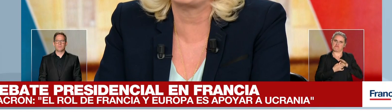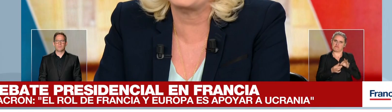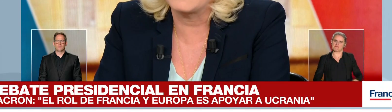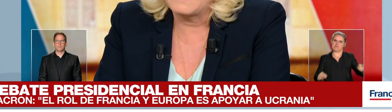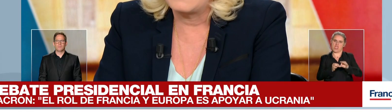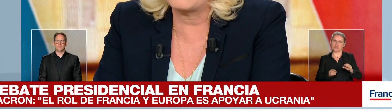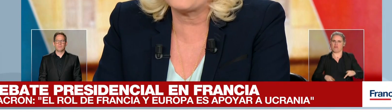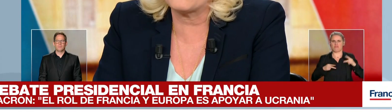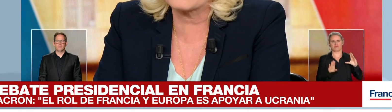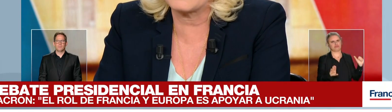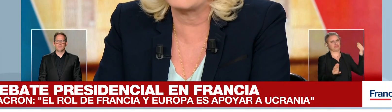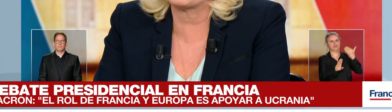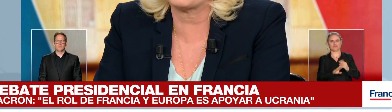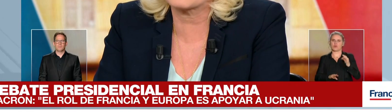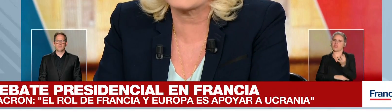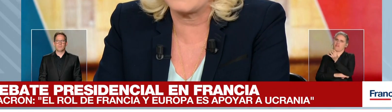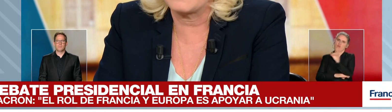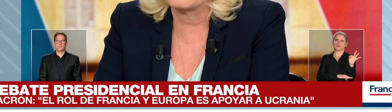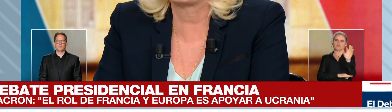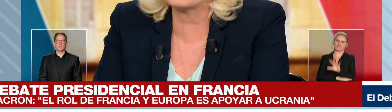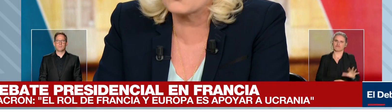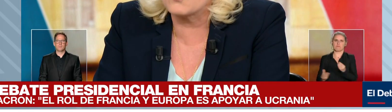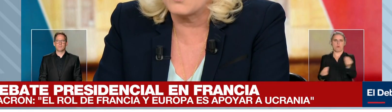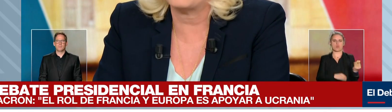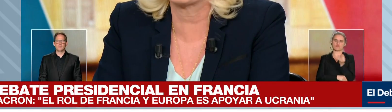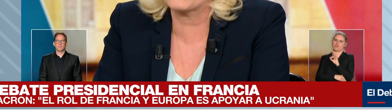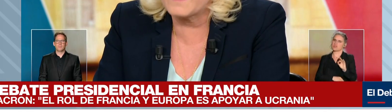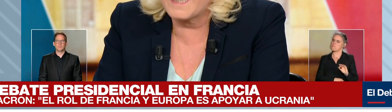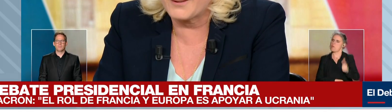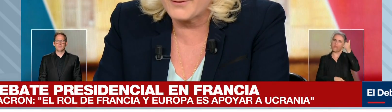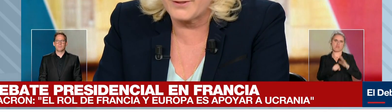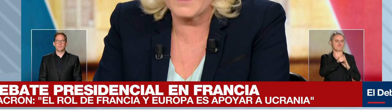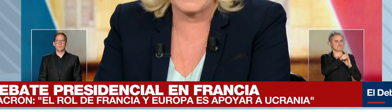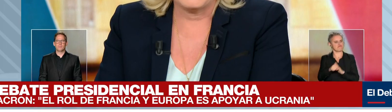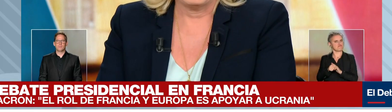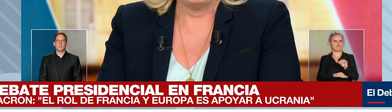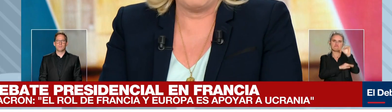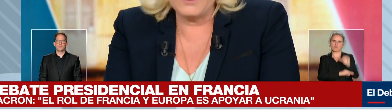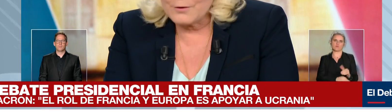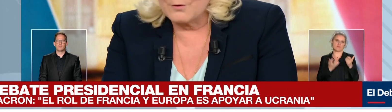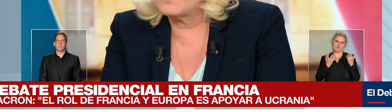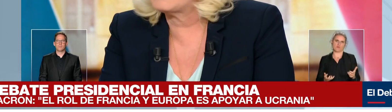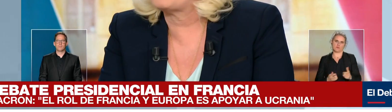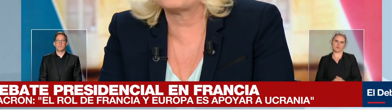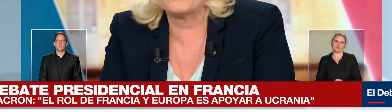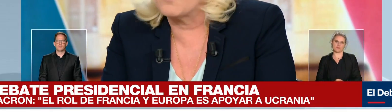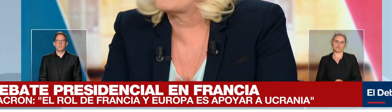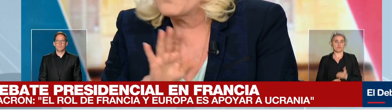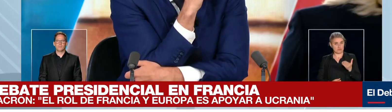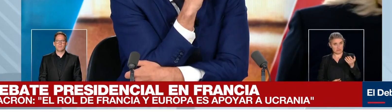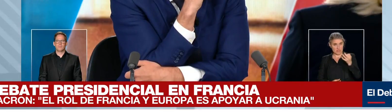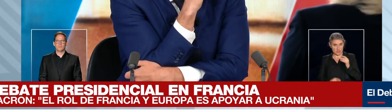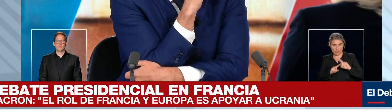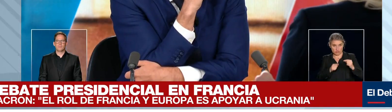soy patriota a Francia y a los franceses, siempre, en toda circunstancia. Ahora, lo que